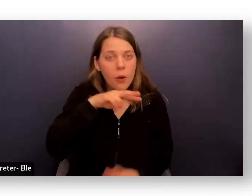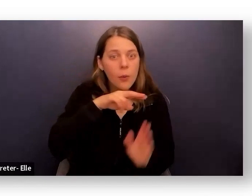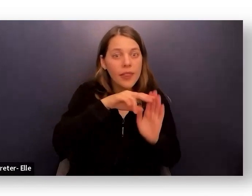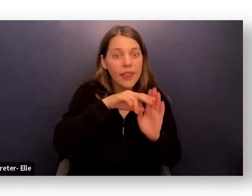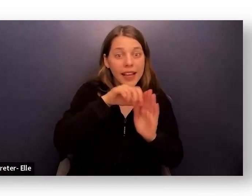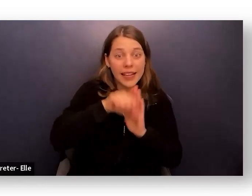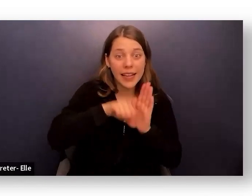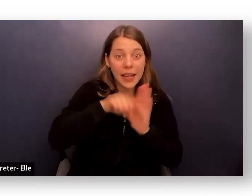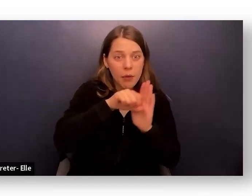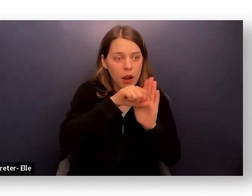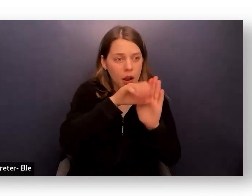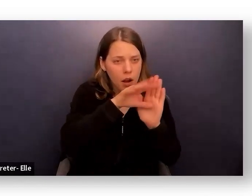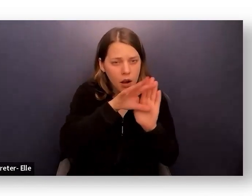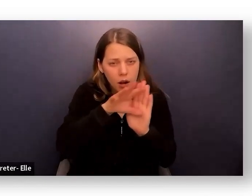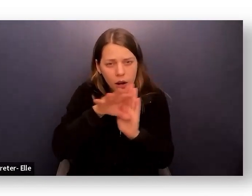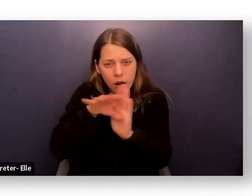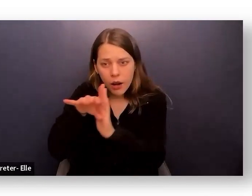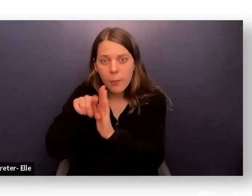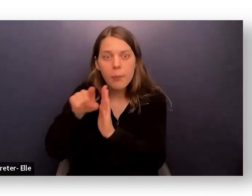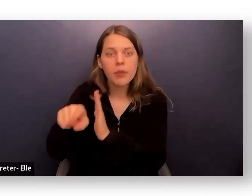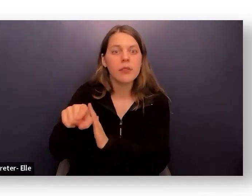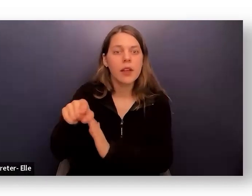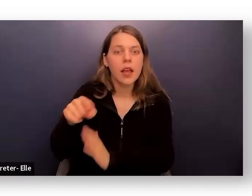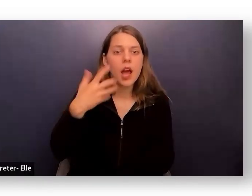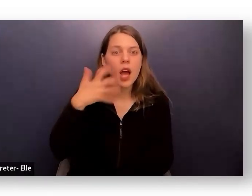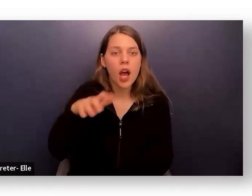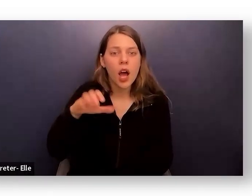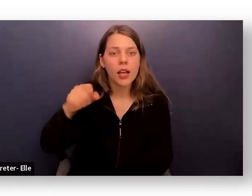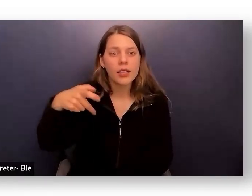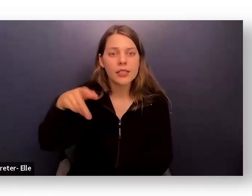Entonces, comienzan con una área y encuentran